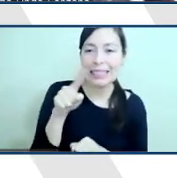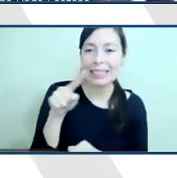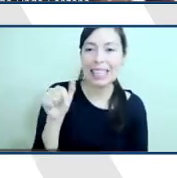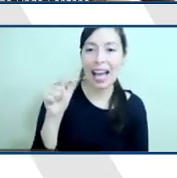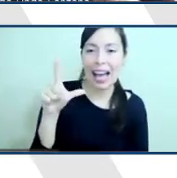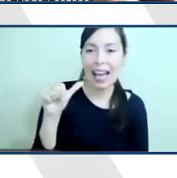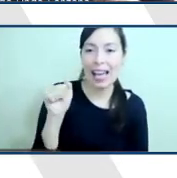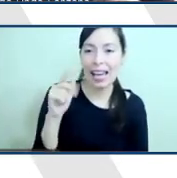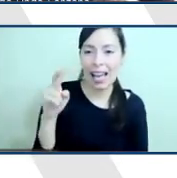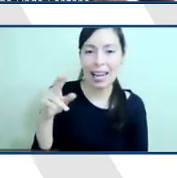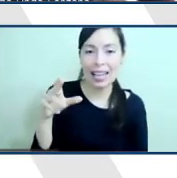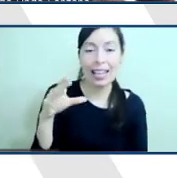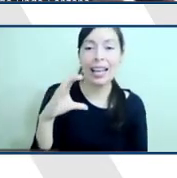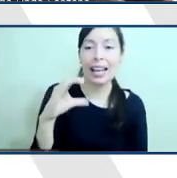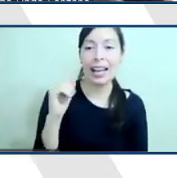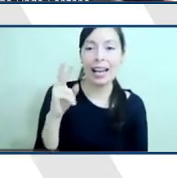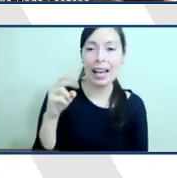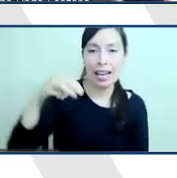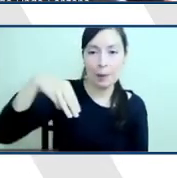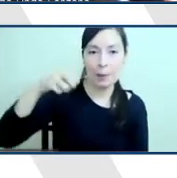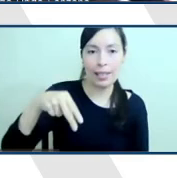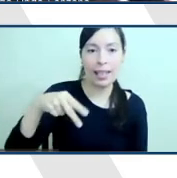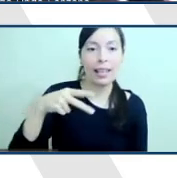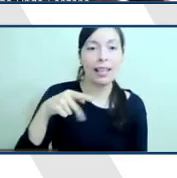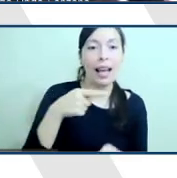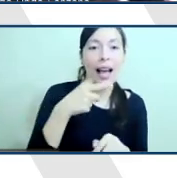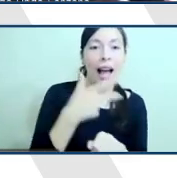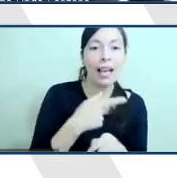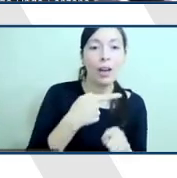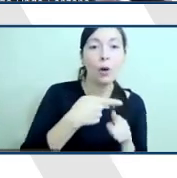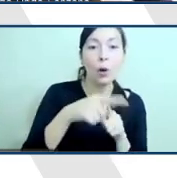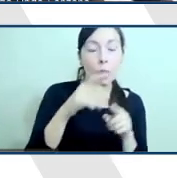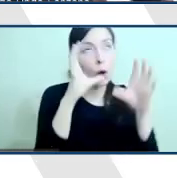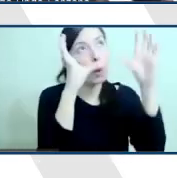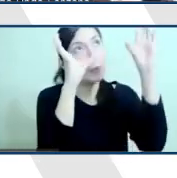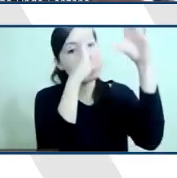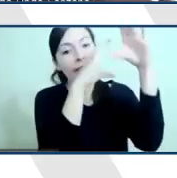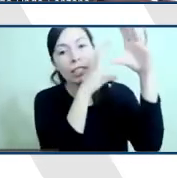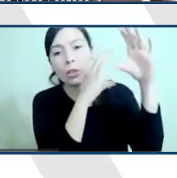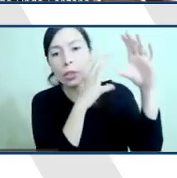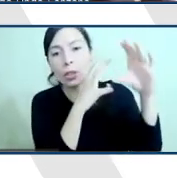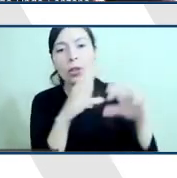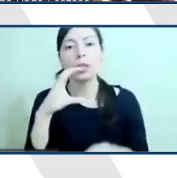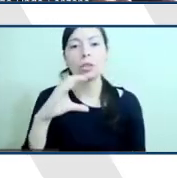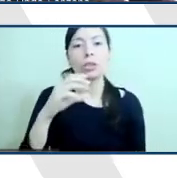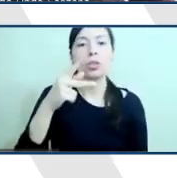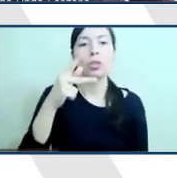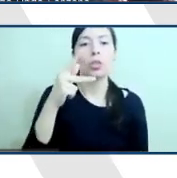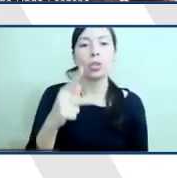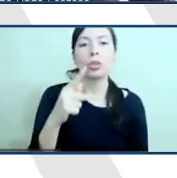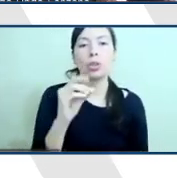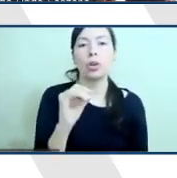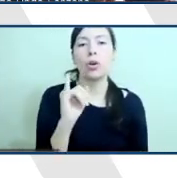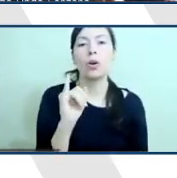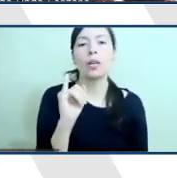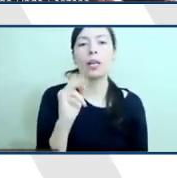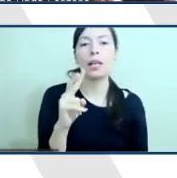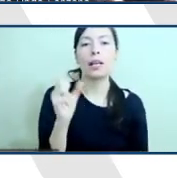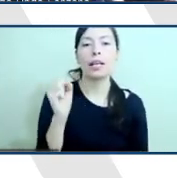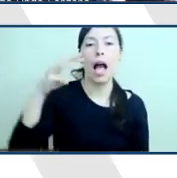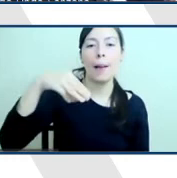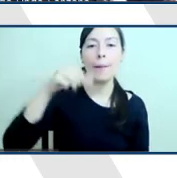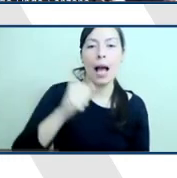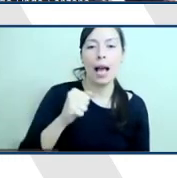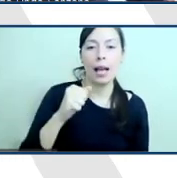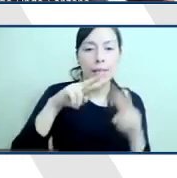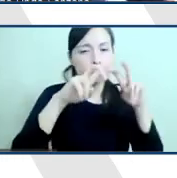hoy en día, en el Observatorio Coirama de la Universidad de Antofagasta, en parte estamos haciendo estudios de satélites y hacemos